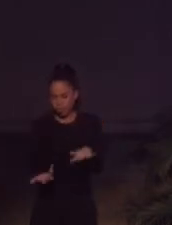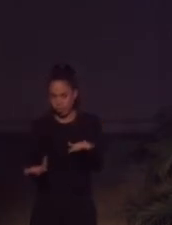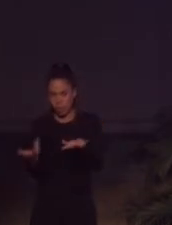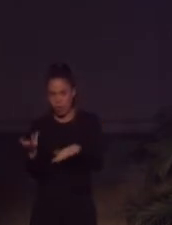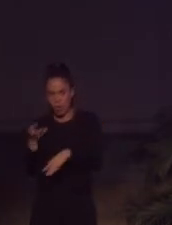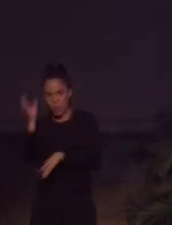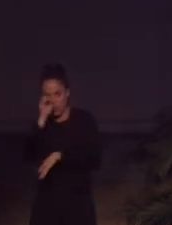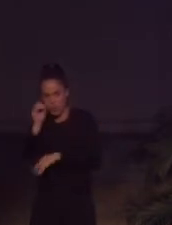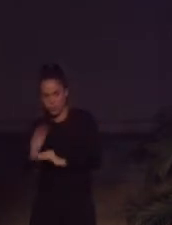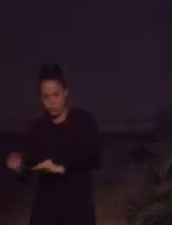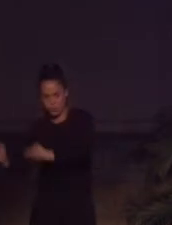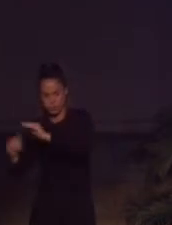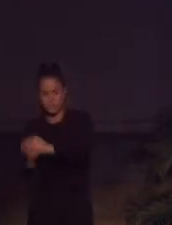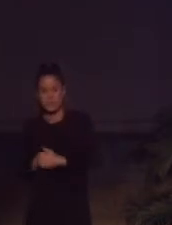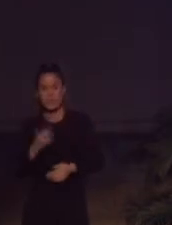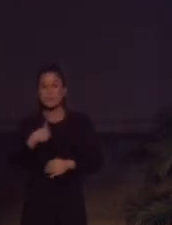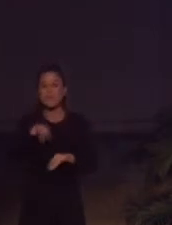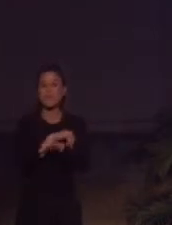para terminar,